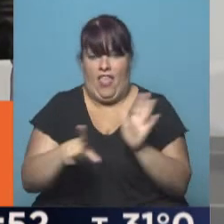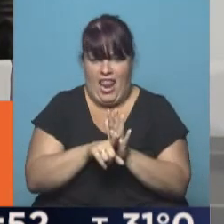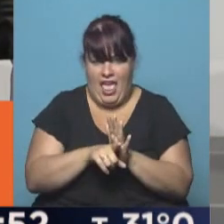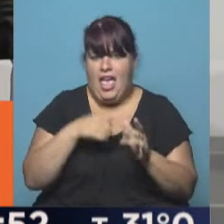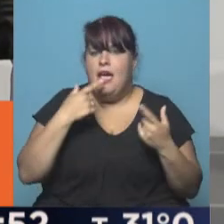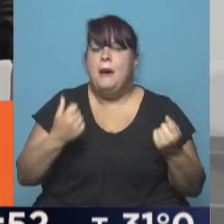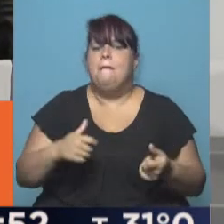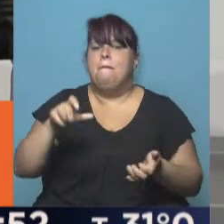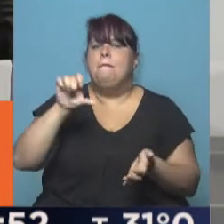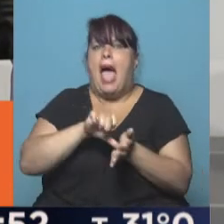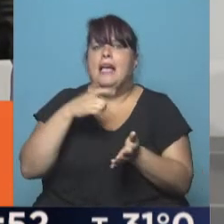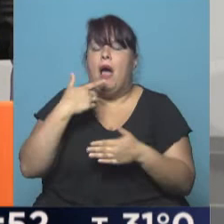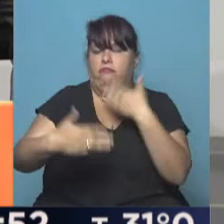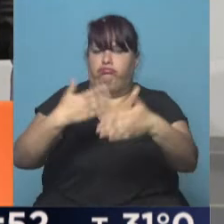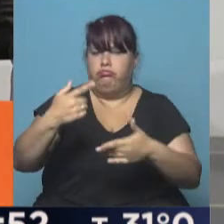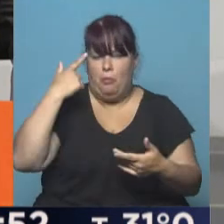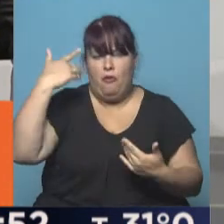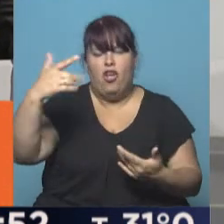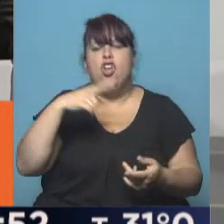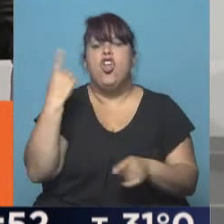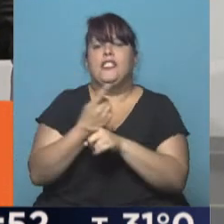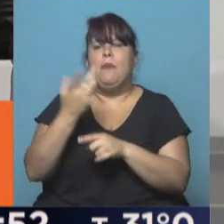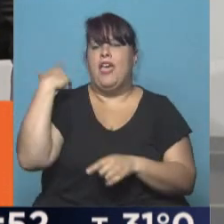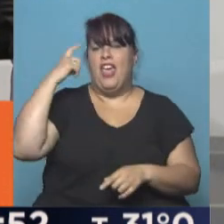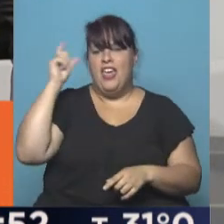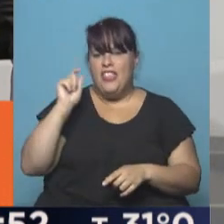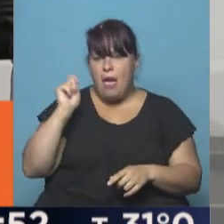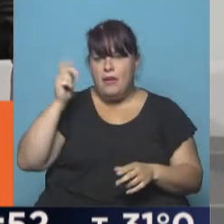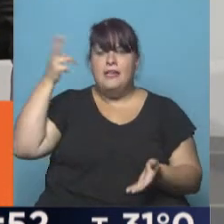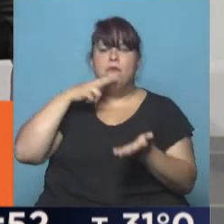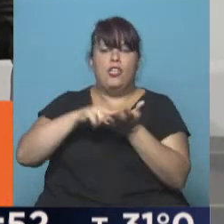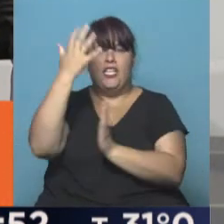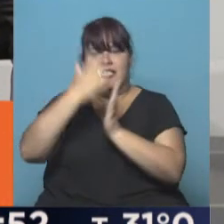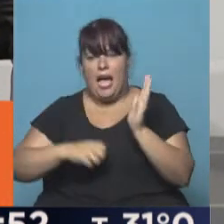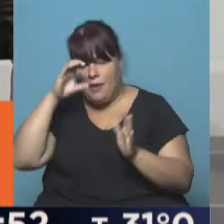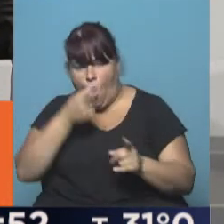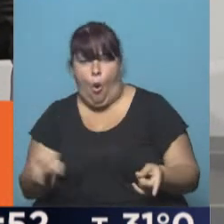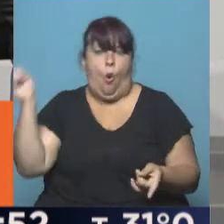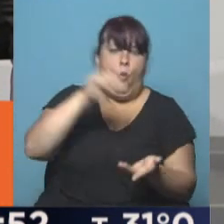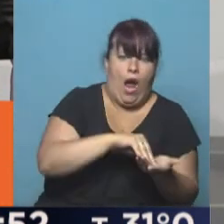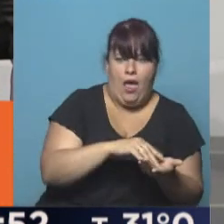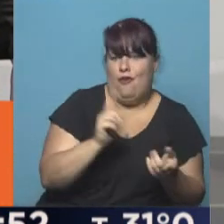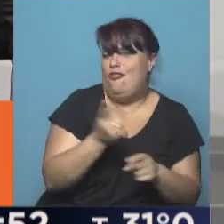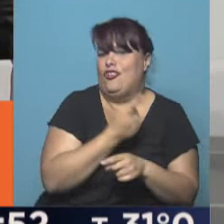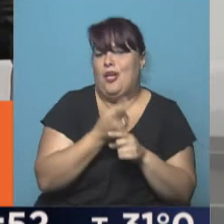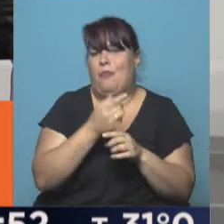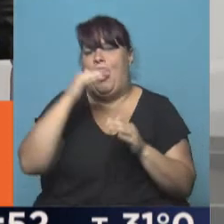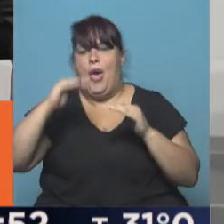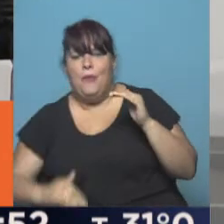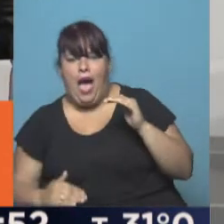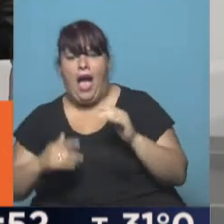deja como un país previsible, porque usted no puede bajar hace 10 meses la retención de la minería y volverla a poner, no puede